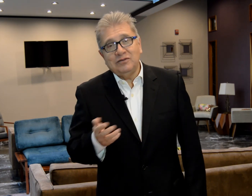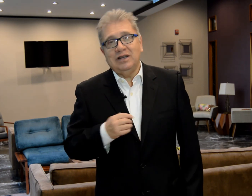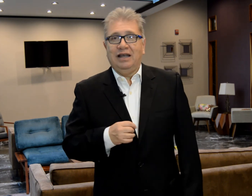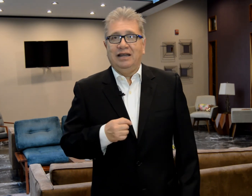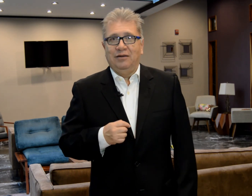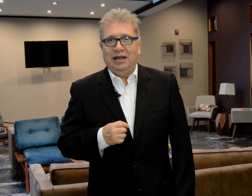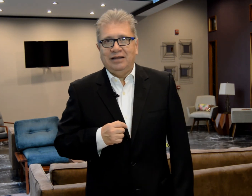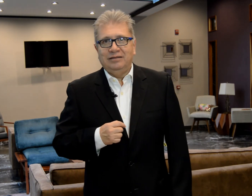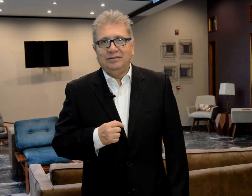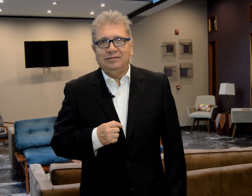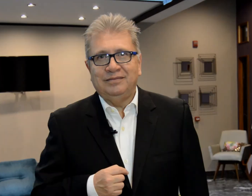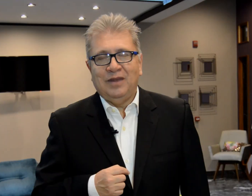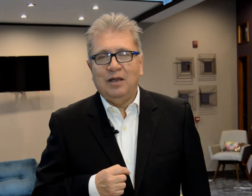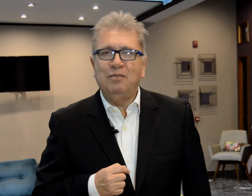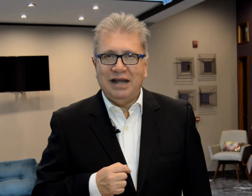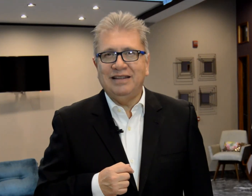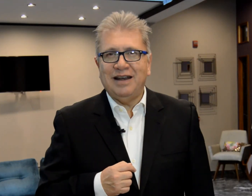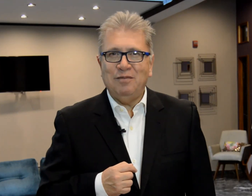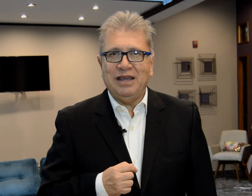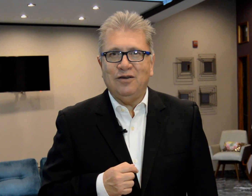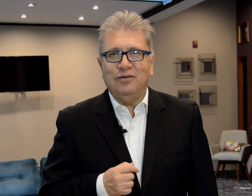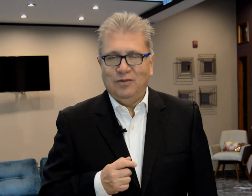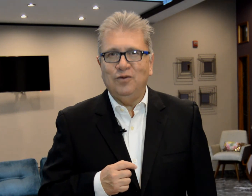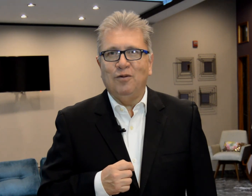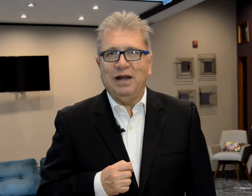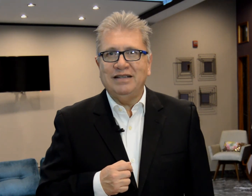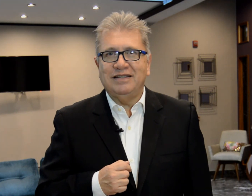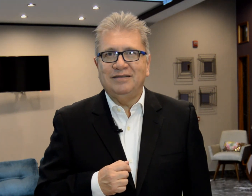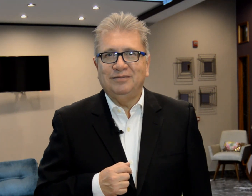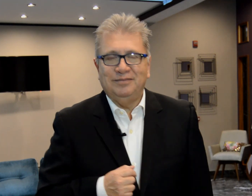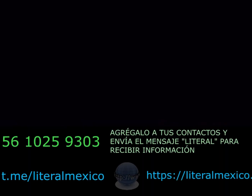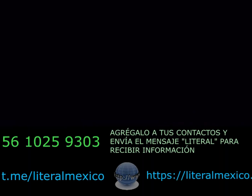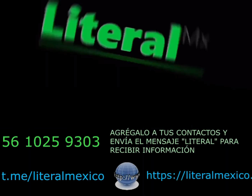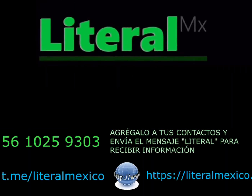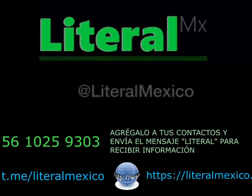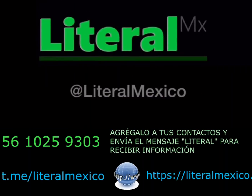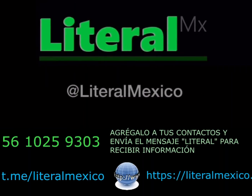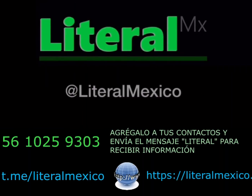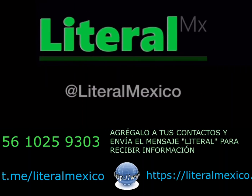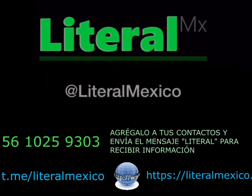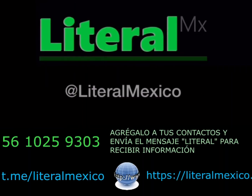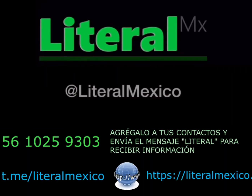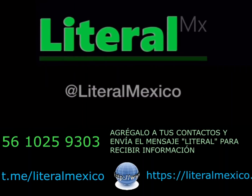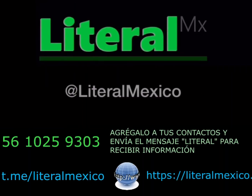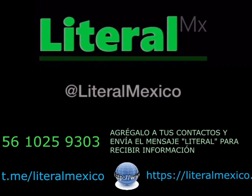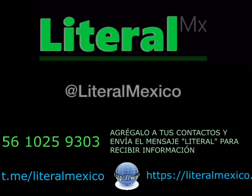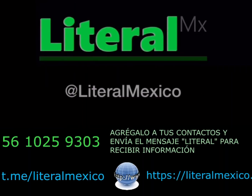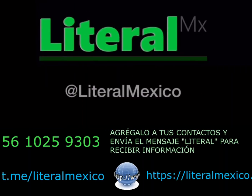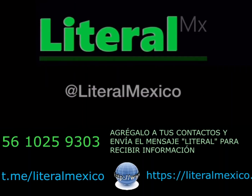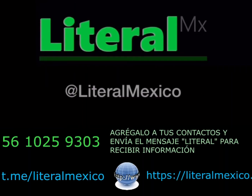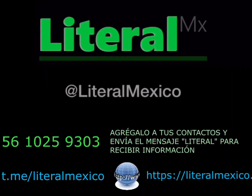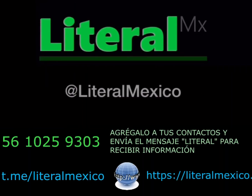pues ya estamos cerca de Navidad. Para Literal México, Hugo Páez. Con información de Literal México.